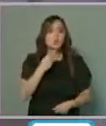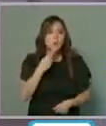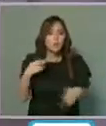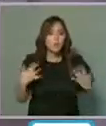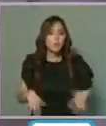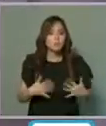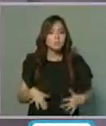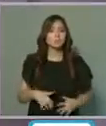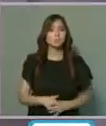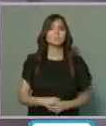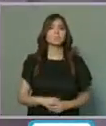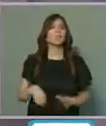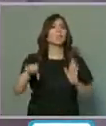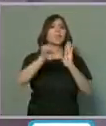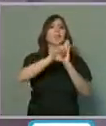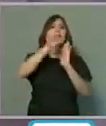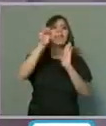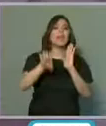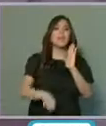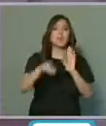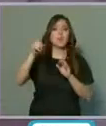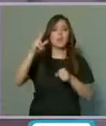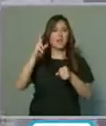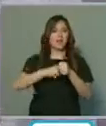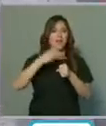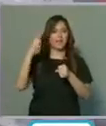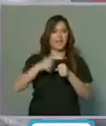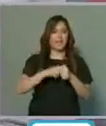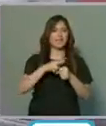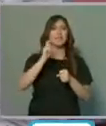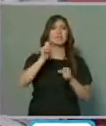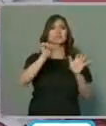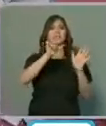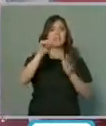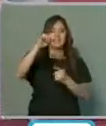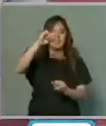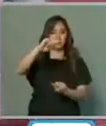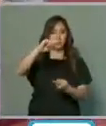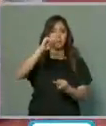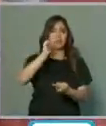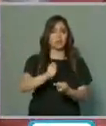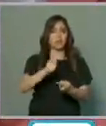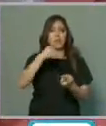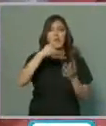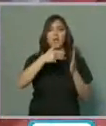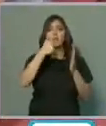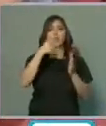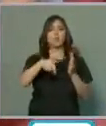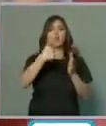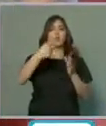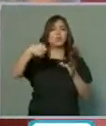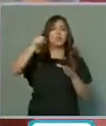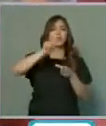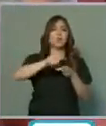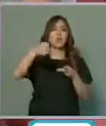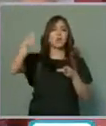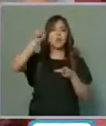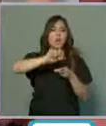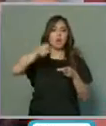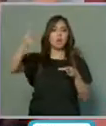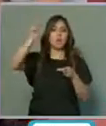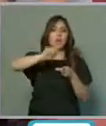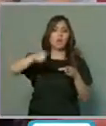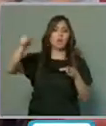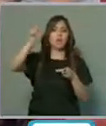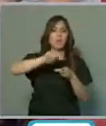un refresco de 600 mililitros tiene 12 cucharaditas de azúcar. Ay, Nada más no más, darte una no idea. más. O sea, por ejemplo, O sea, fíjate,